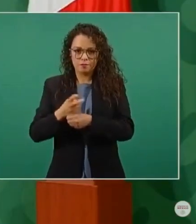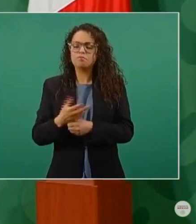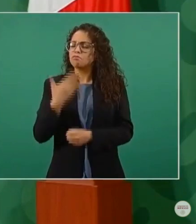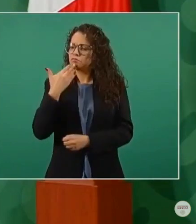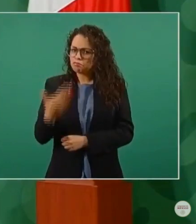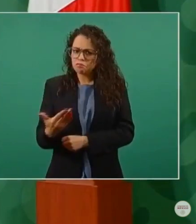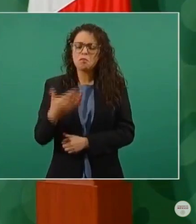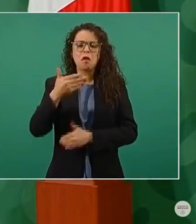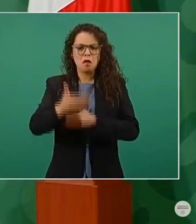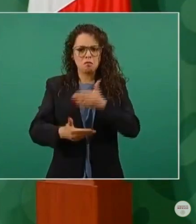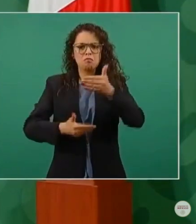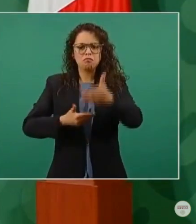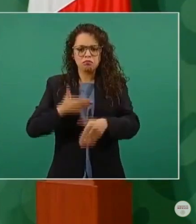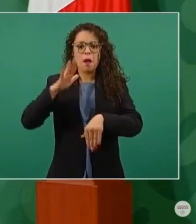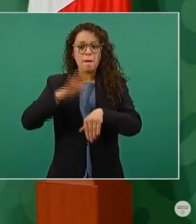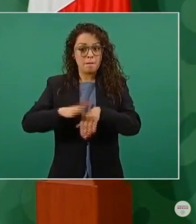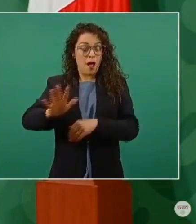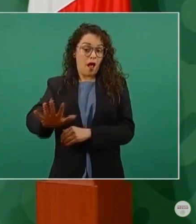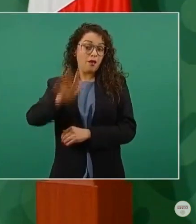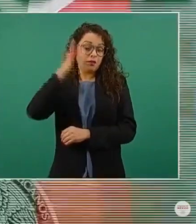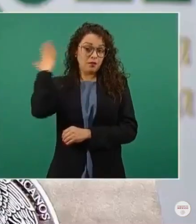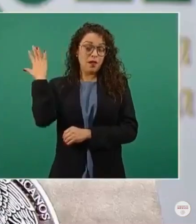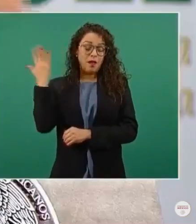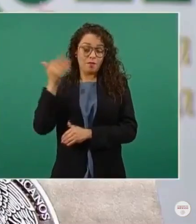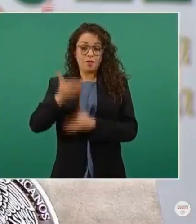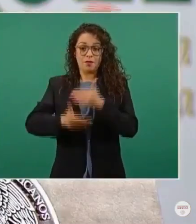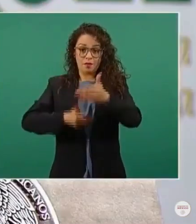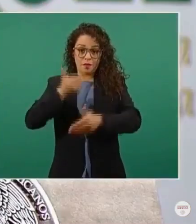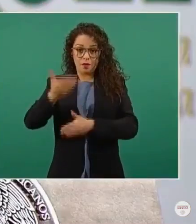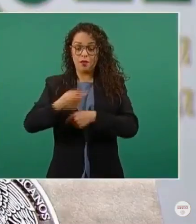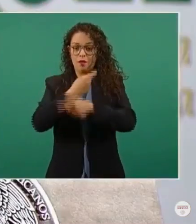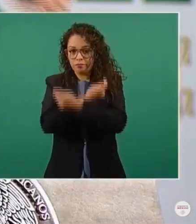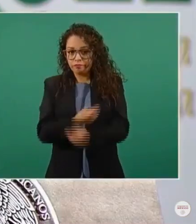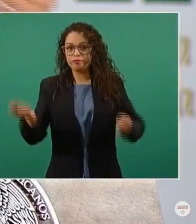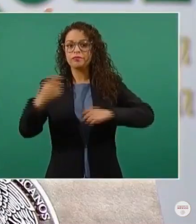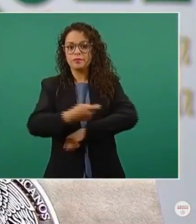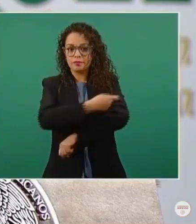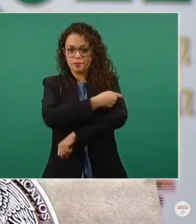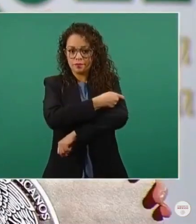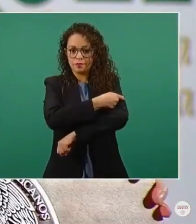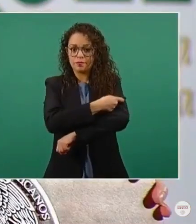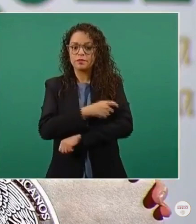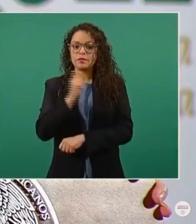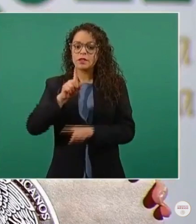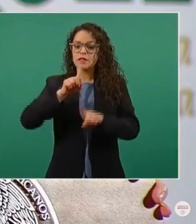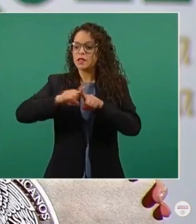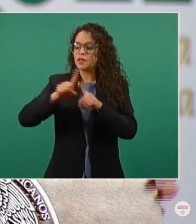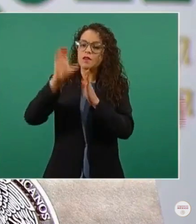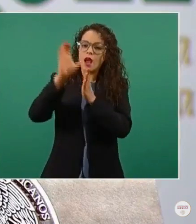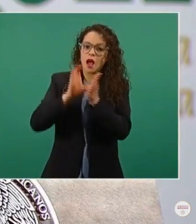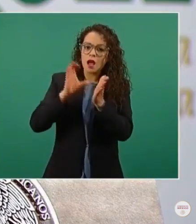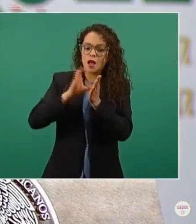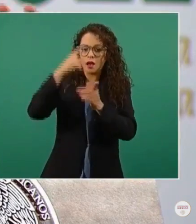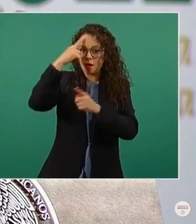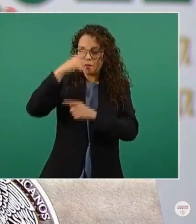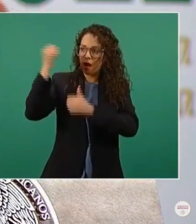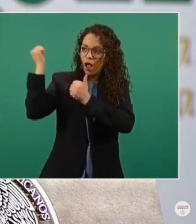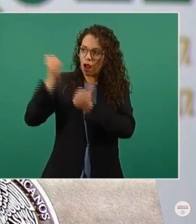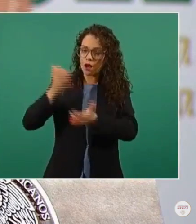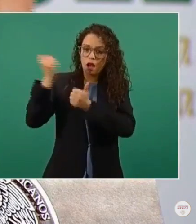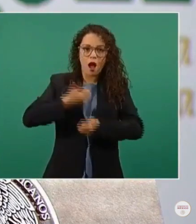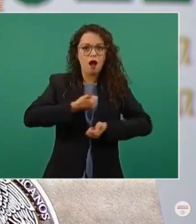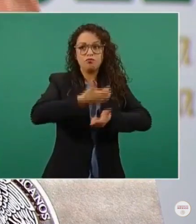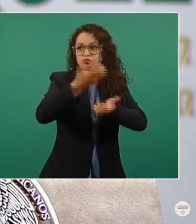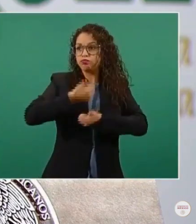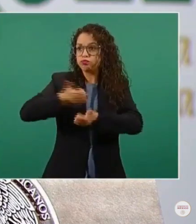cobrando mayor velocidad cada vez el programa, y conforme se van cumpliendo los distintos calendarios de entrega, empezaremos a